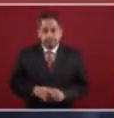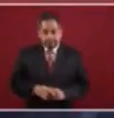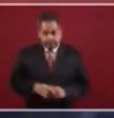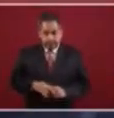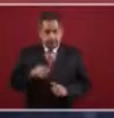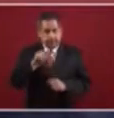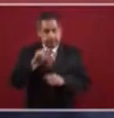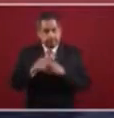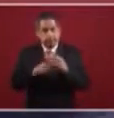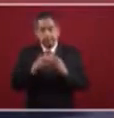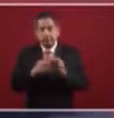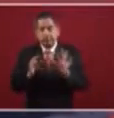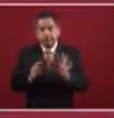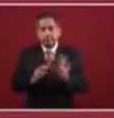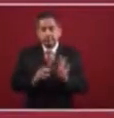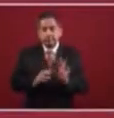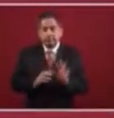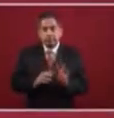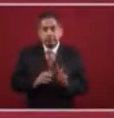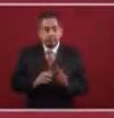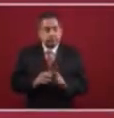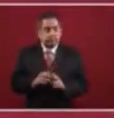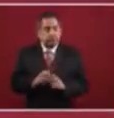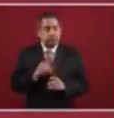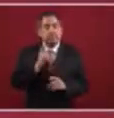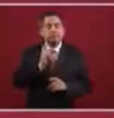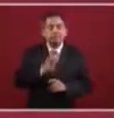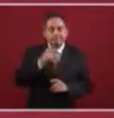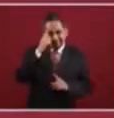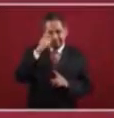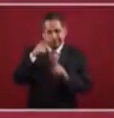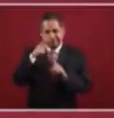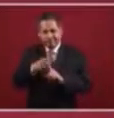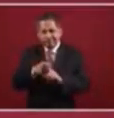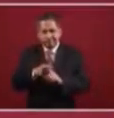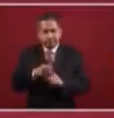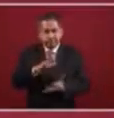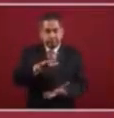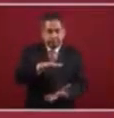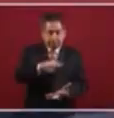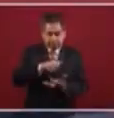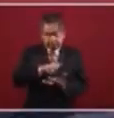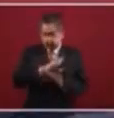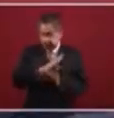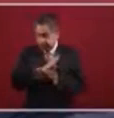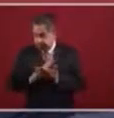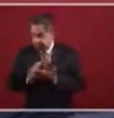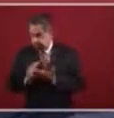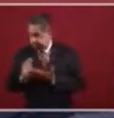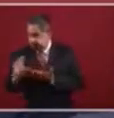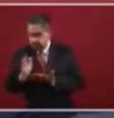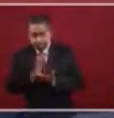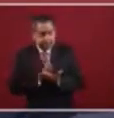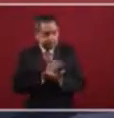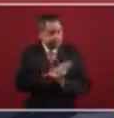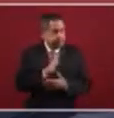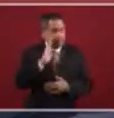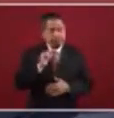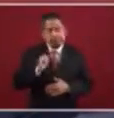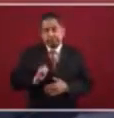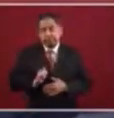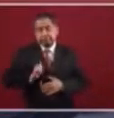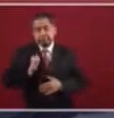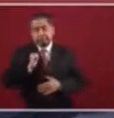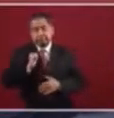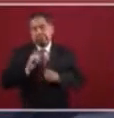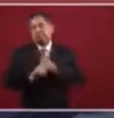aplica aquello de que cuando se reparte mal el botín, hay motín.